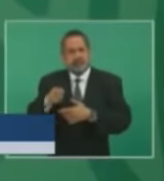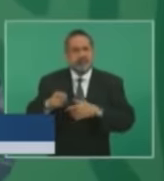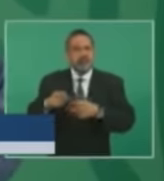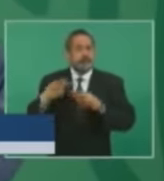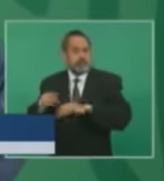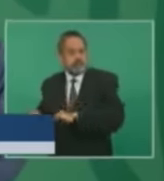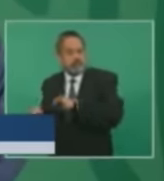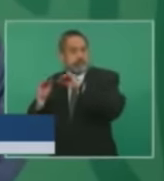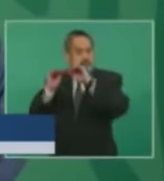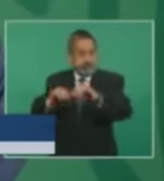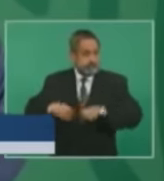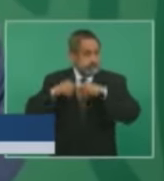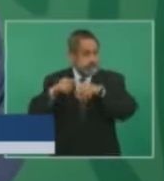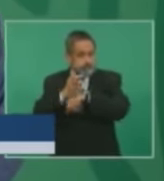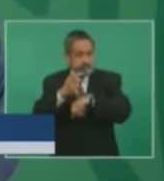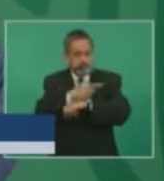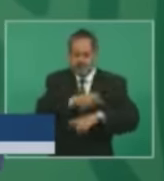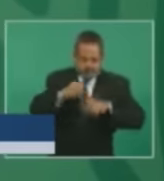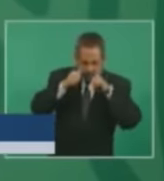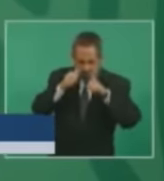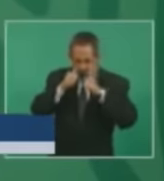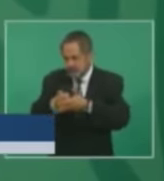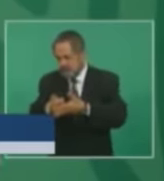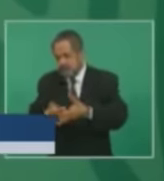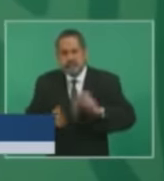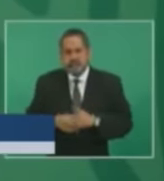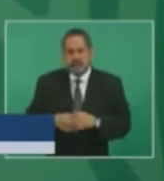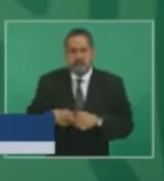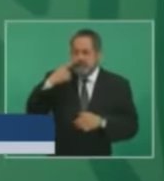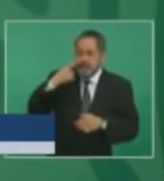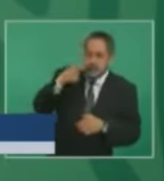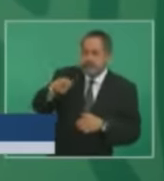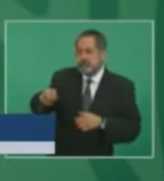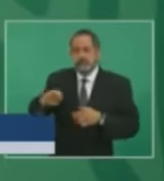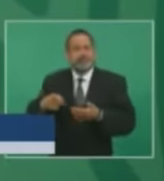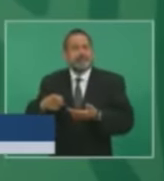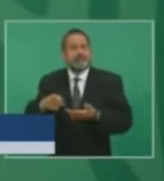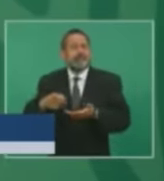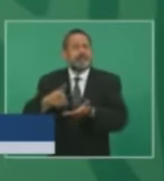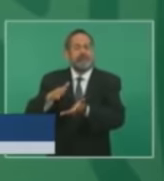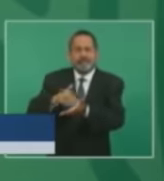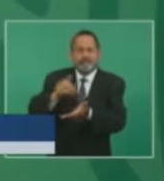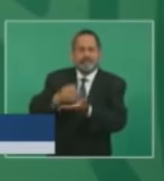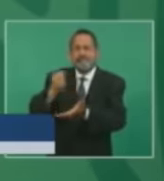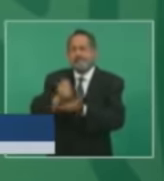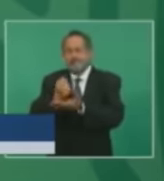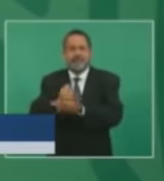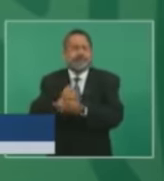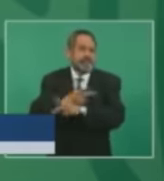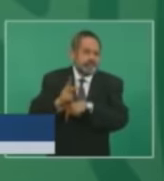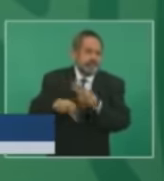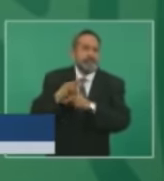las instituciones, como ya pasó con el INAI, probablemente la Comisión Federal de Competencia Económica también pueda promover